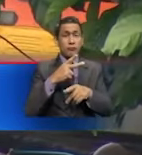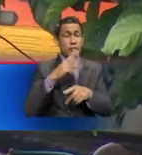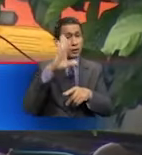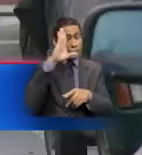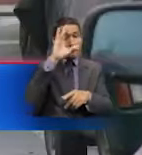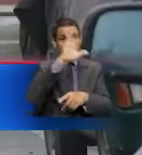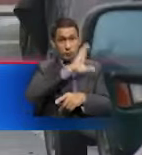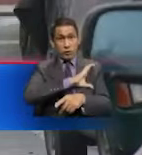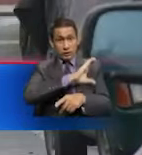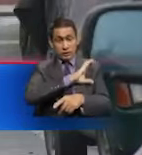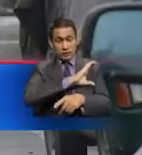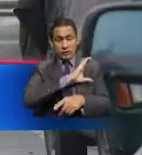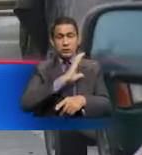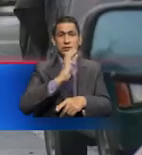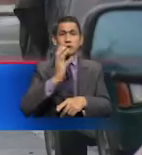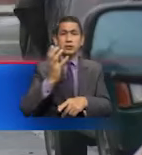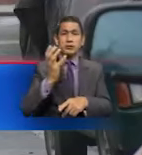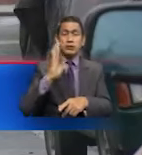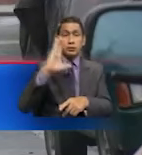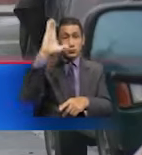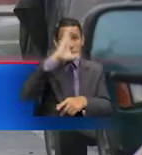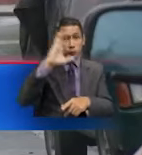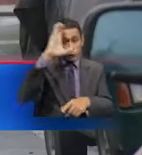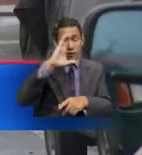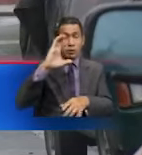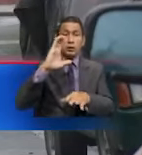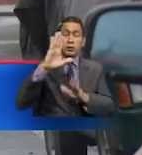a los sujetos implicados en este hecho